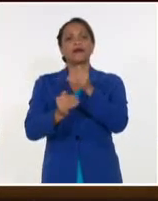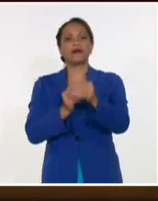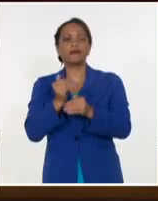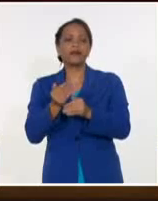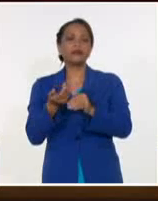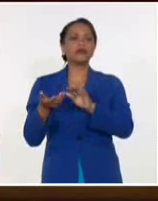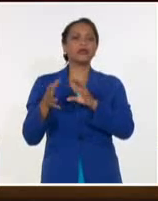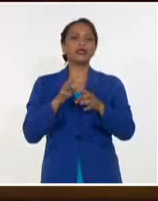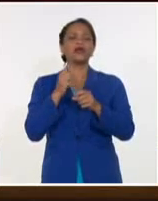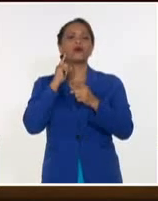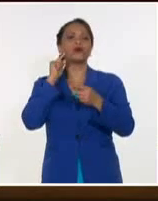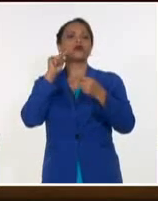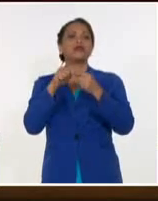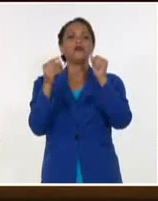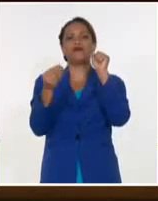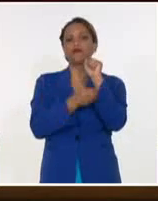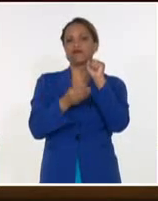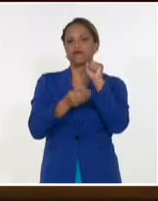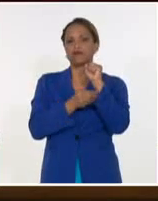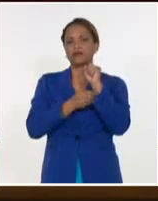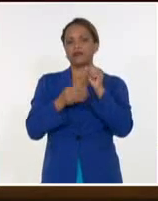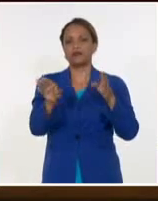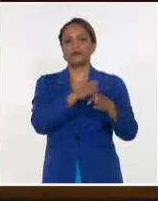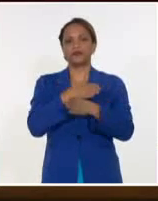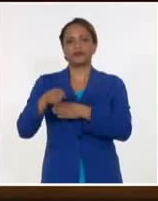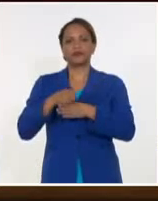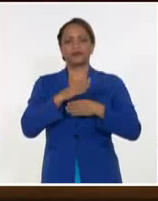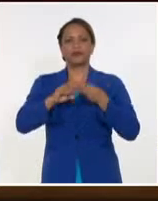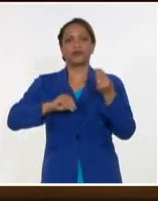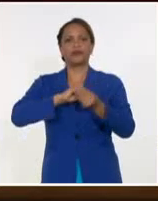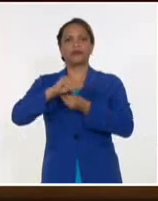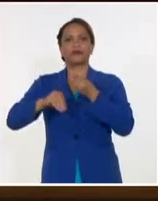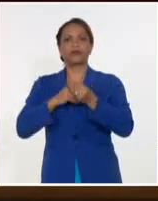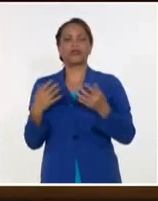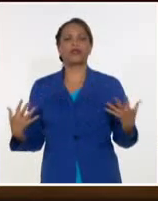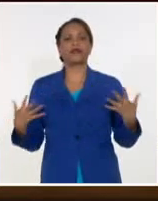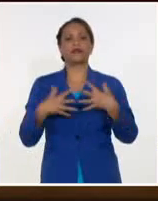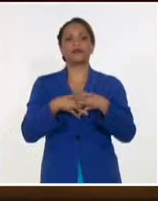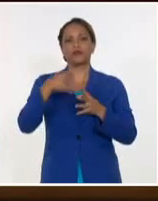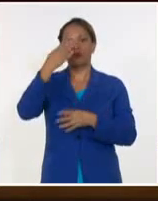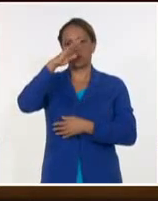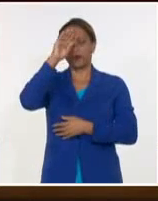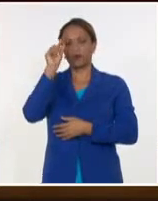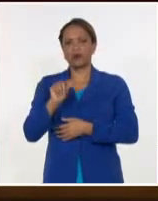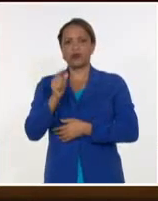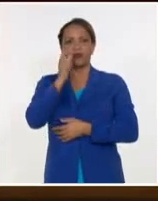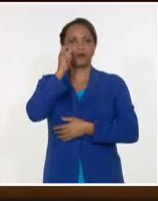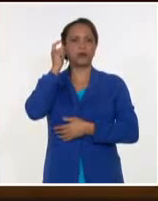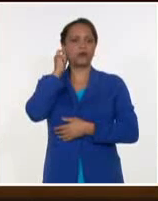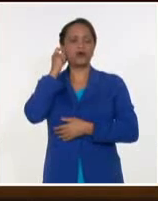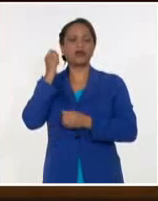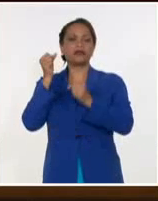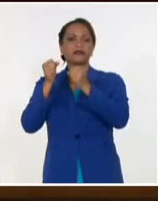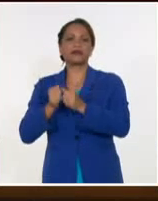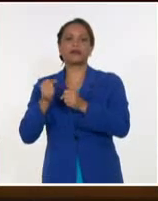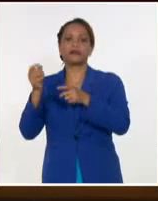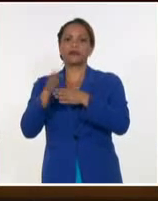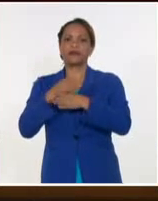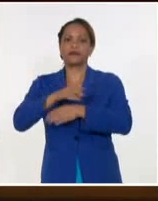de fortalecimiento y diversificación de los vínculos con las cubanas y cubanos residentes en el